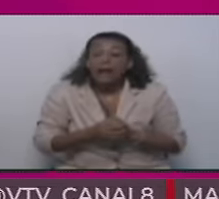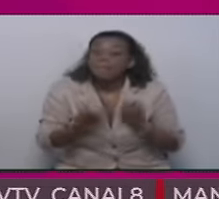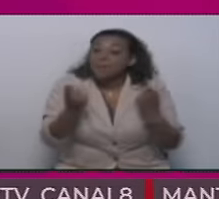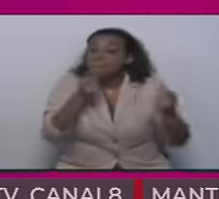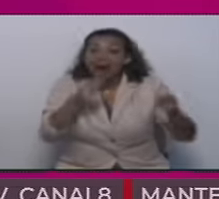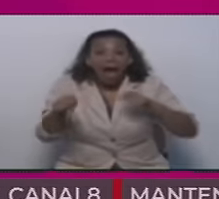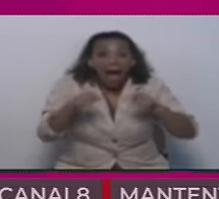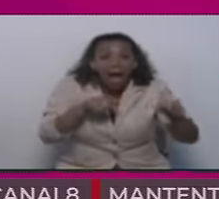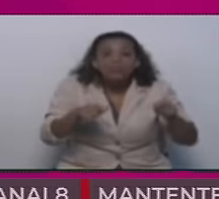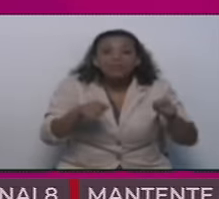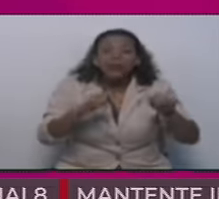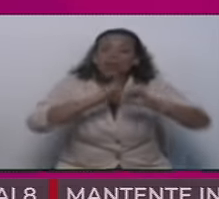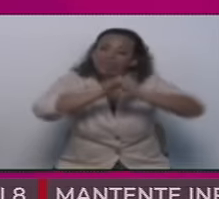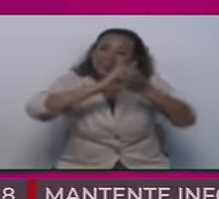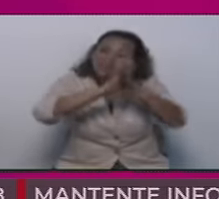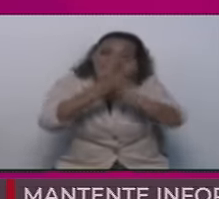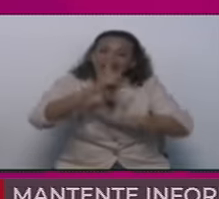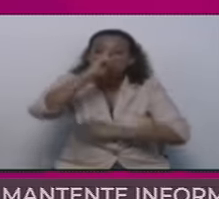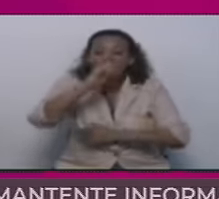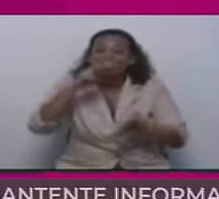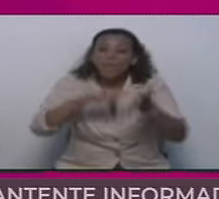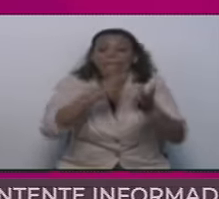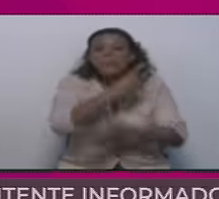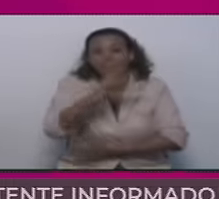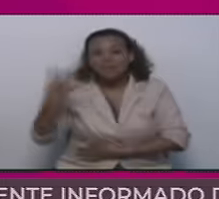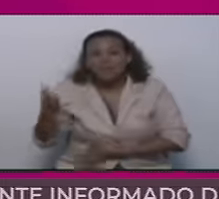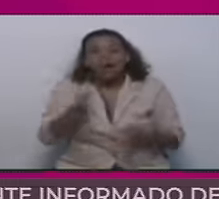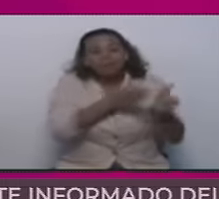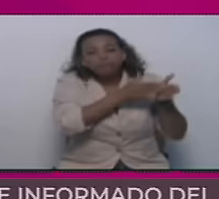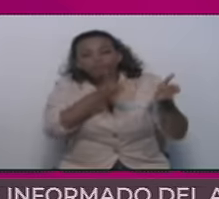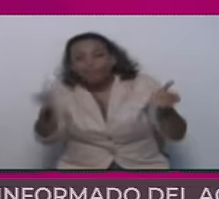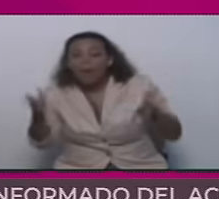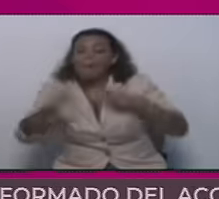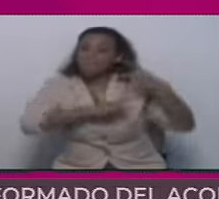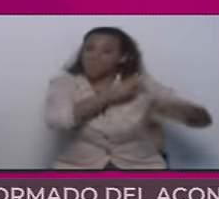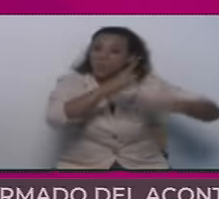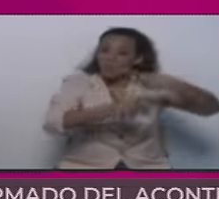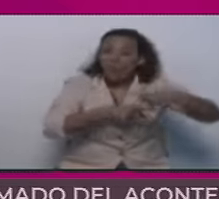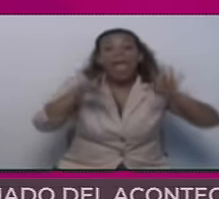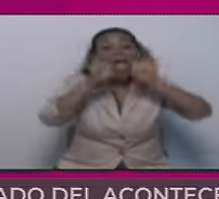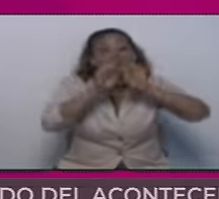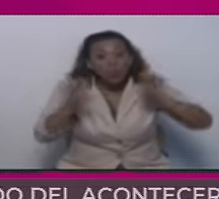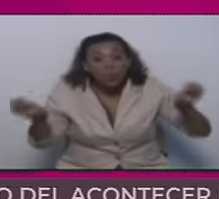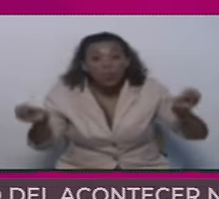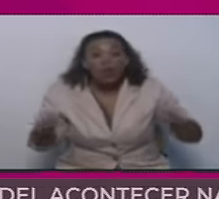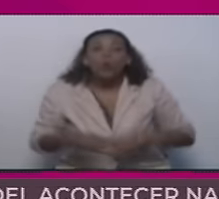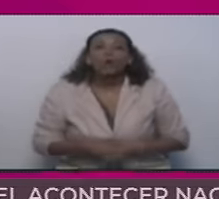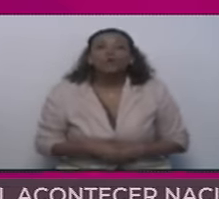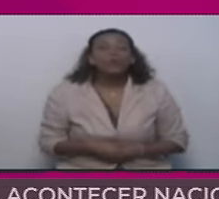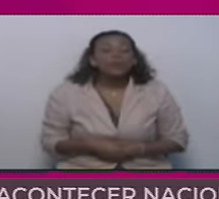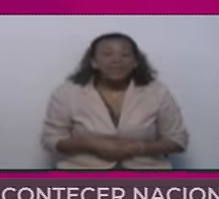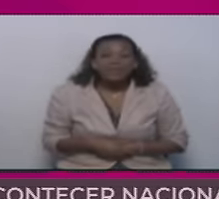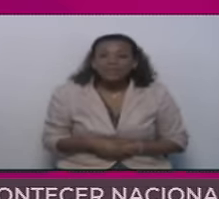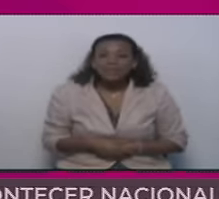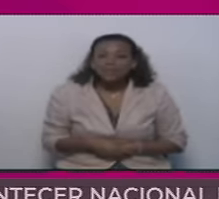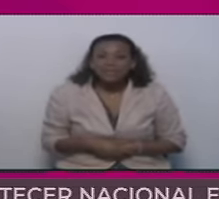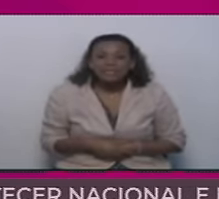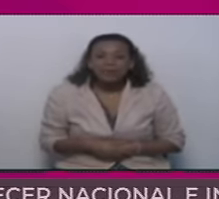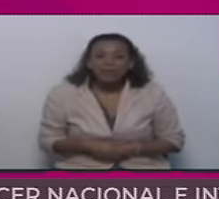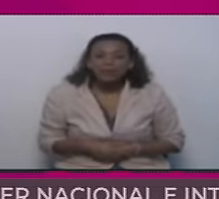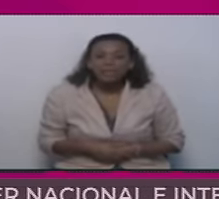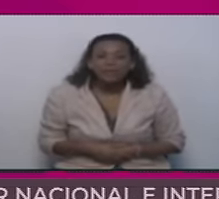preparándonos para un buen fin de año de trabajo, producción, educación. La